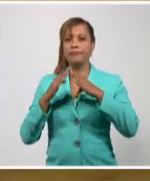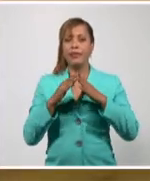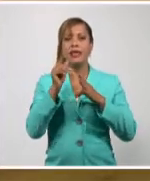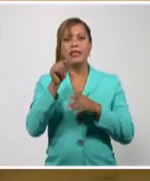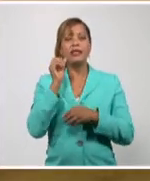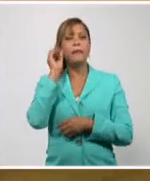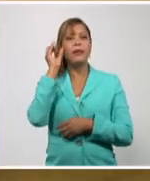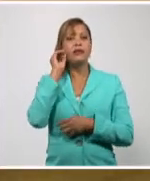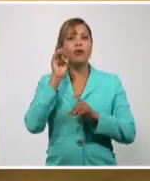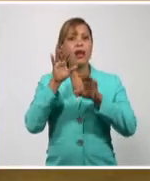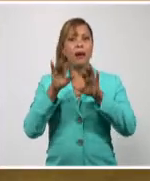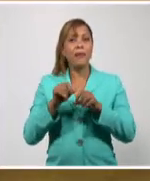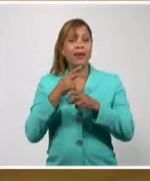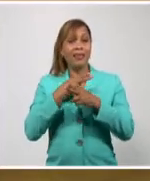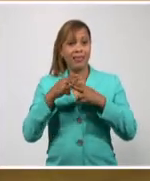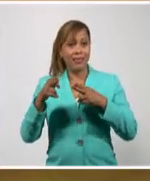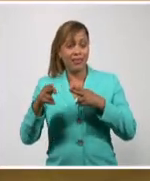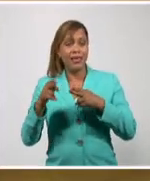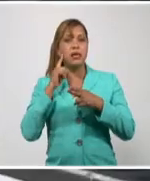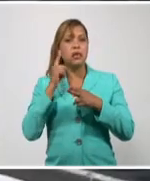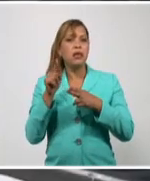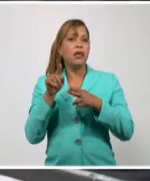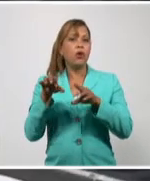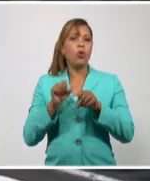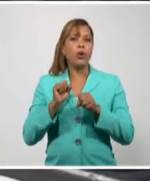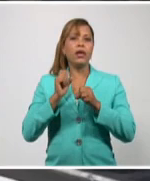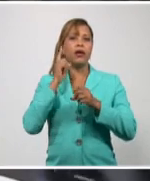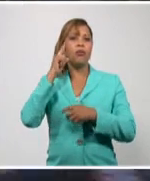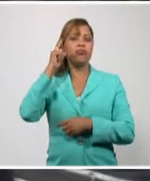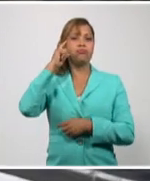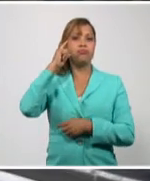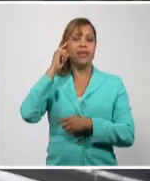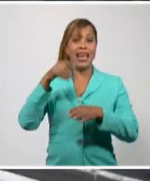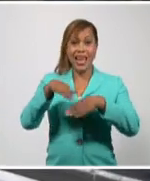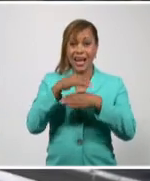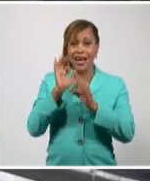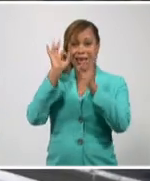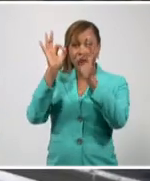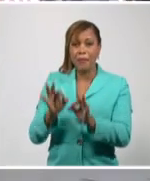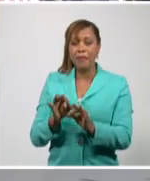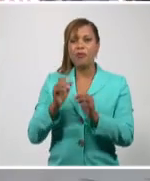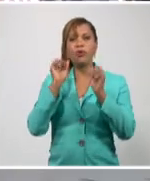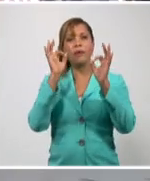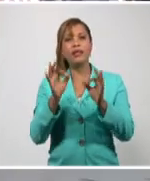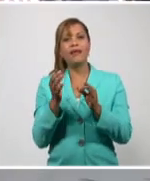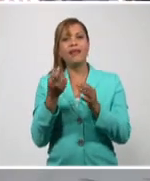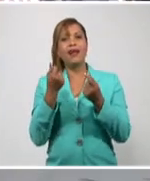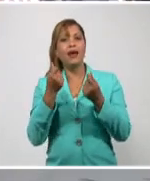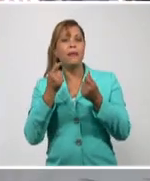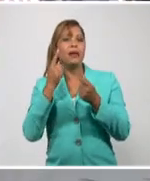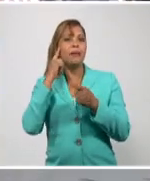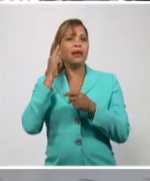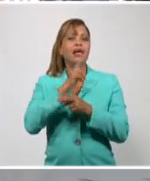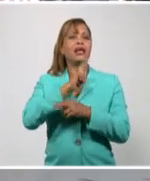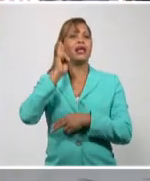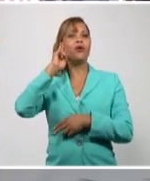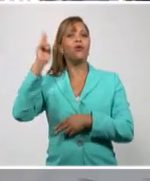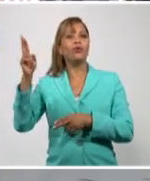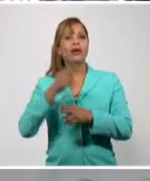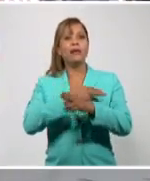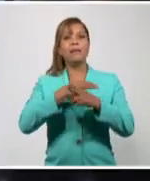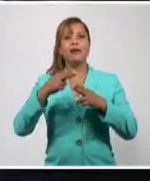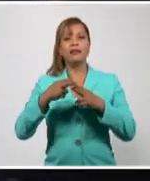tiempo, cualquier apasionado de la historia la escogiera como destino, porque la calle Cisneros es una verdadera mina para desentrañar el pasado y el corazón